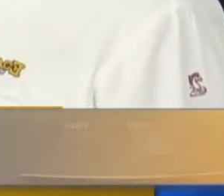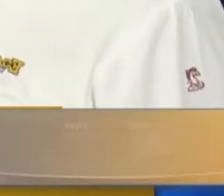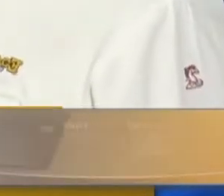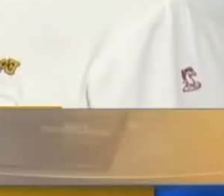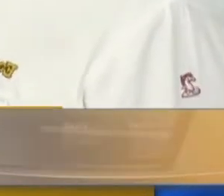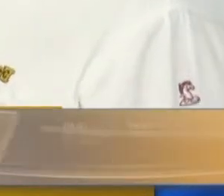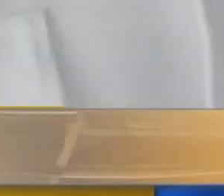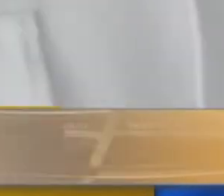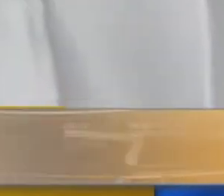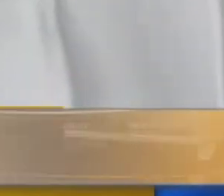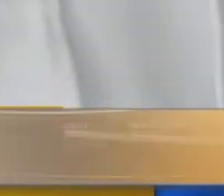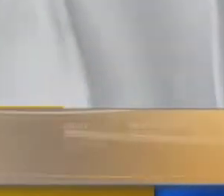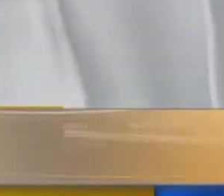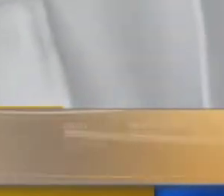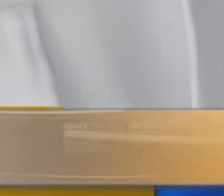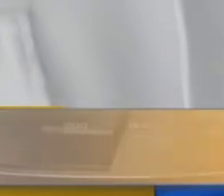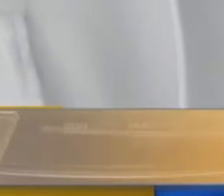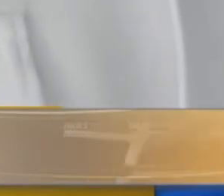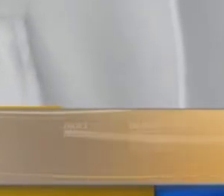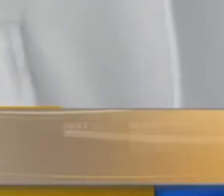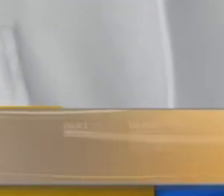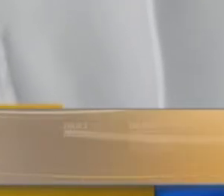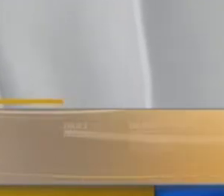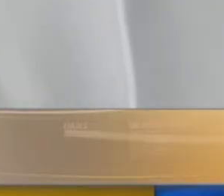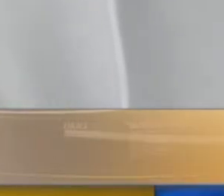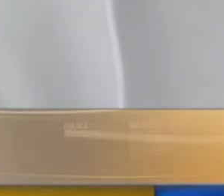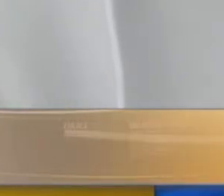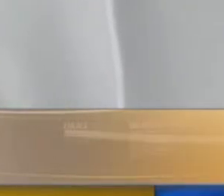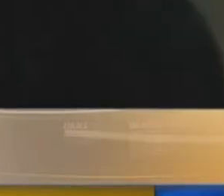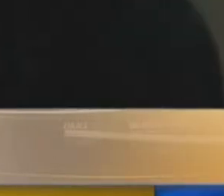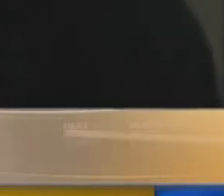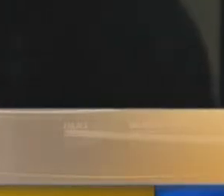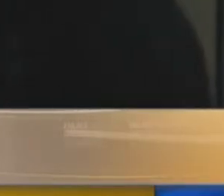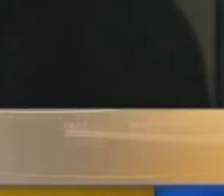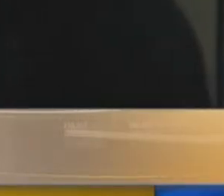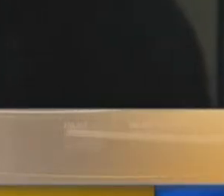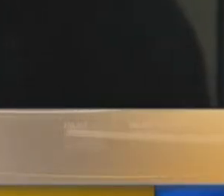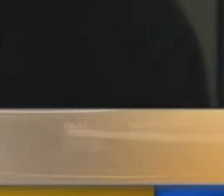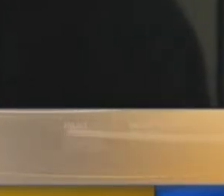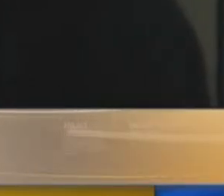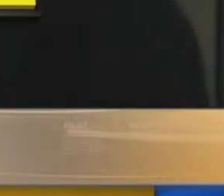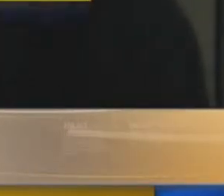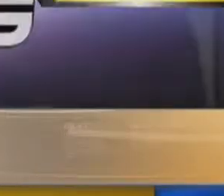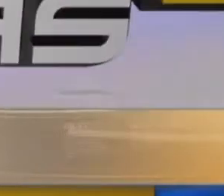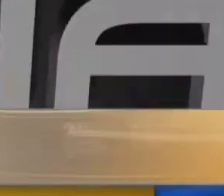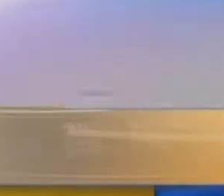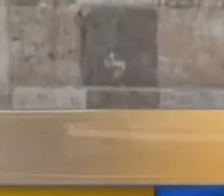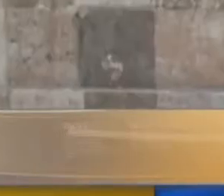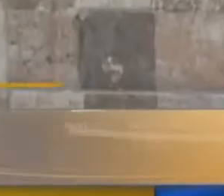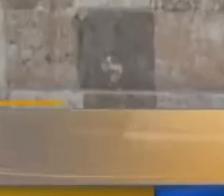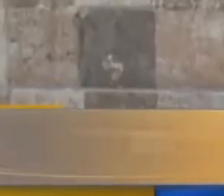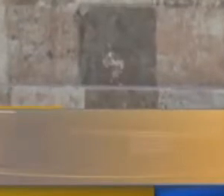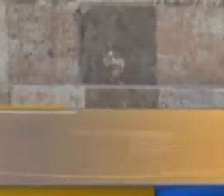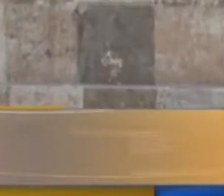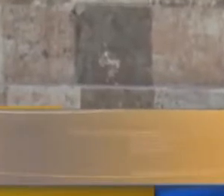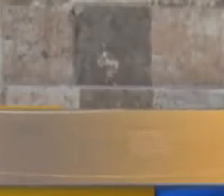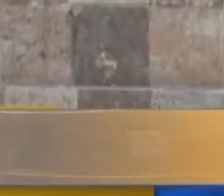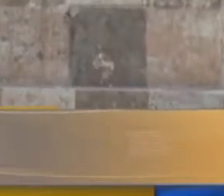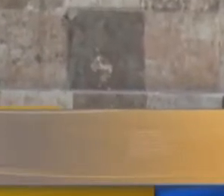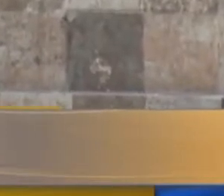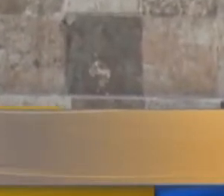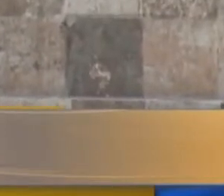instituciones para la incorporación a sus filas. Este proceso se adelanta en el antiguo Centro de Administración Municipal CAN de Barranca Bermeja. Párroco de la Capilla San